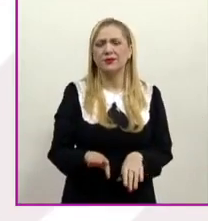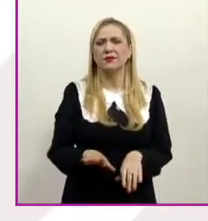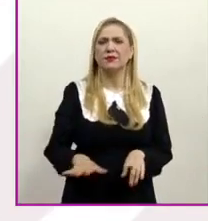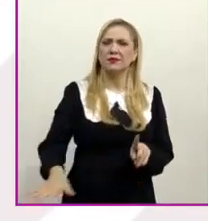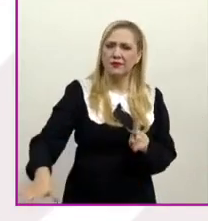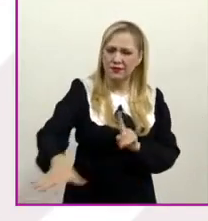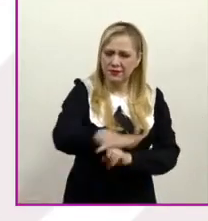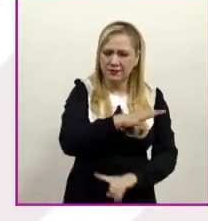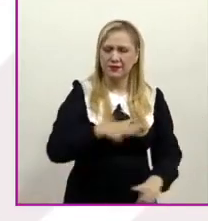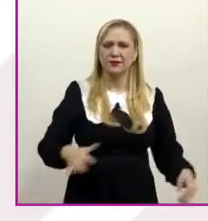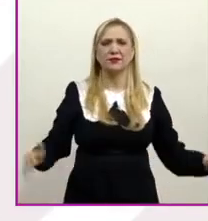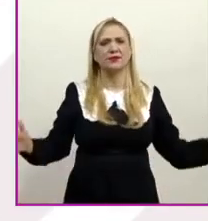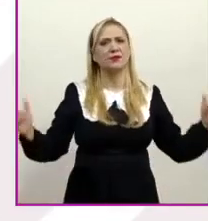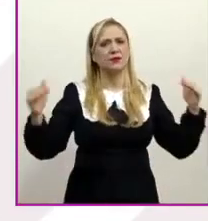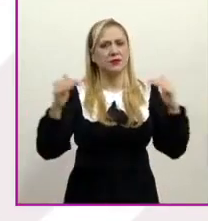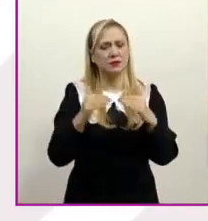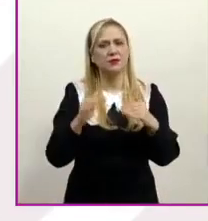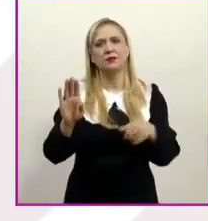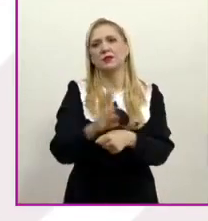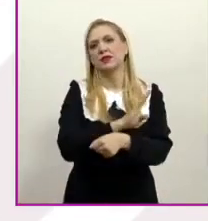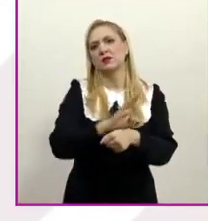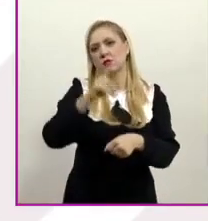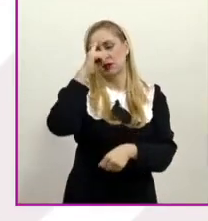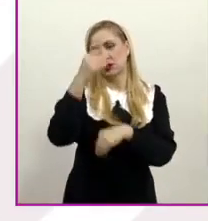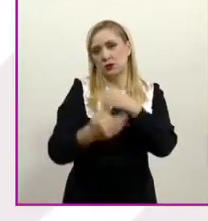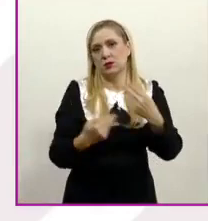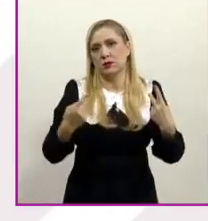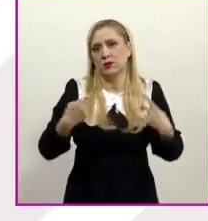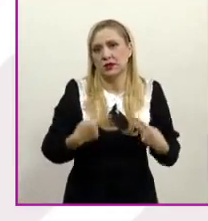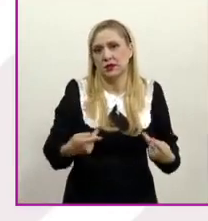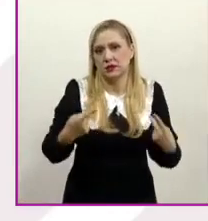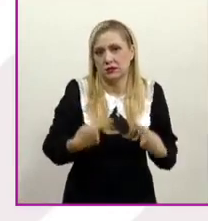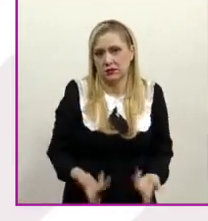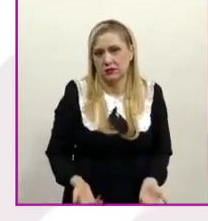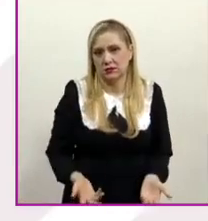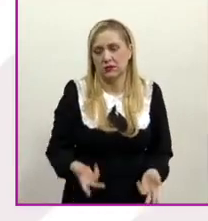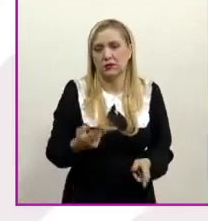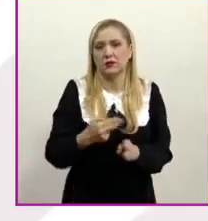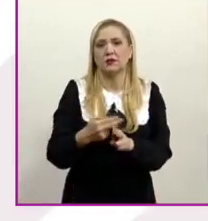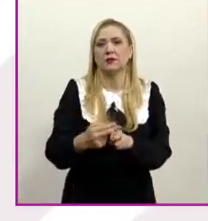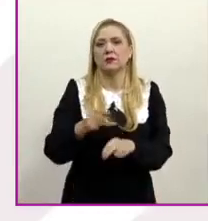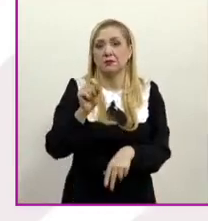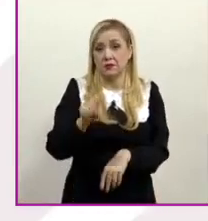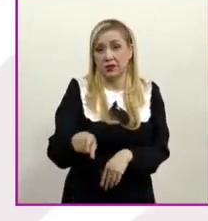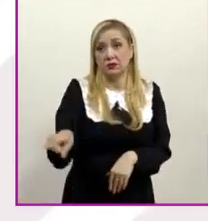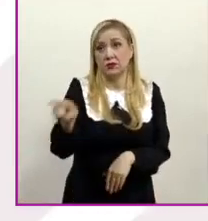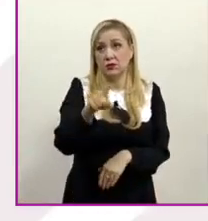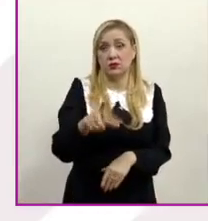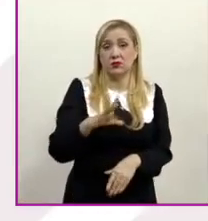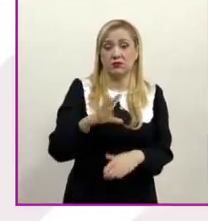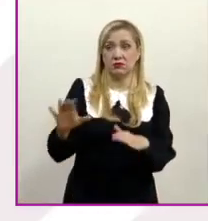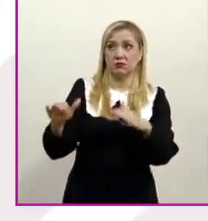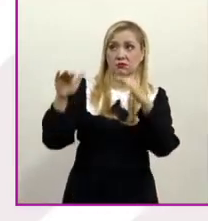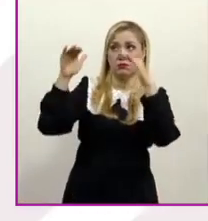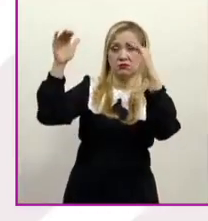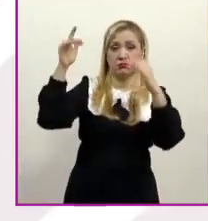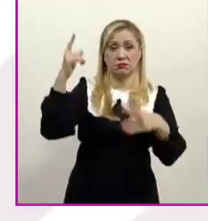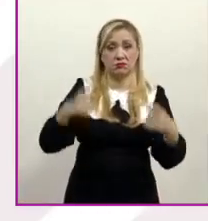sociedad igualitaria nos beneficia a todas las personas, ¿no? Inclusive a las privilegiadas. Totalmente. Vaya.